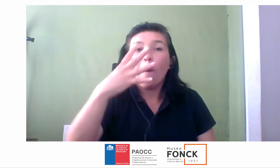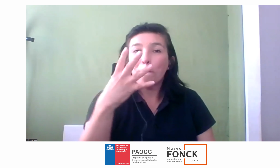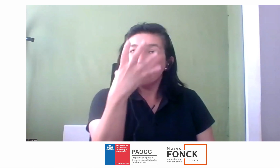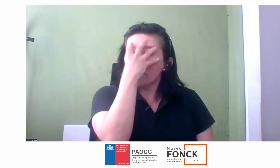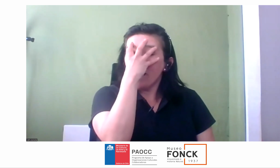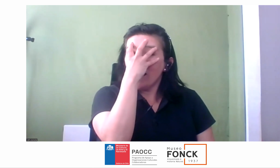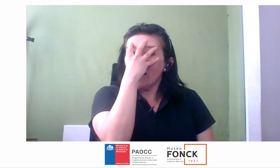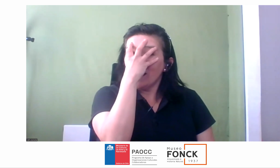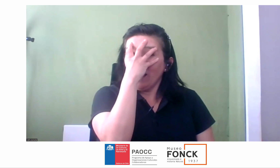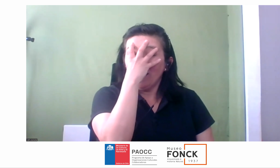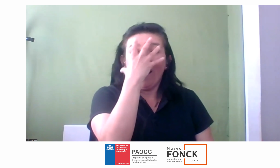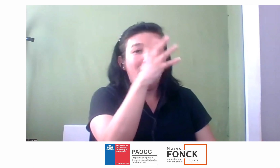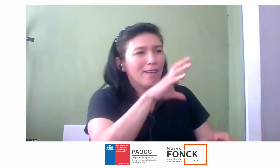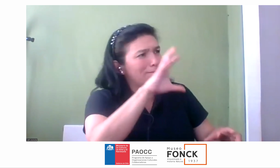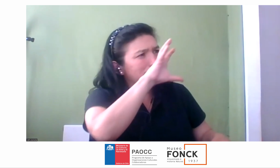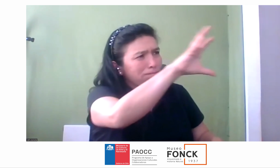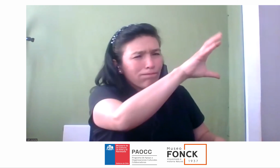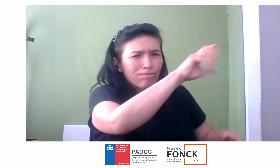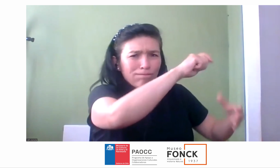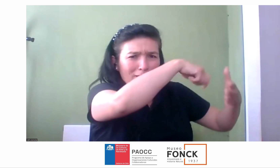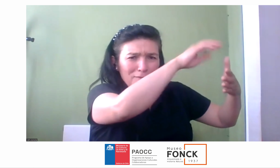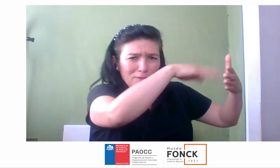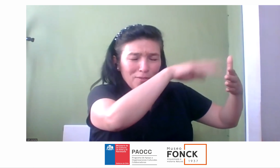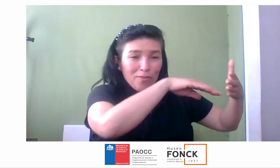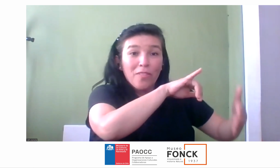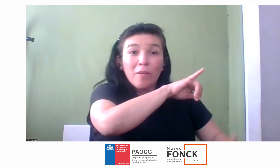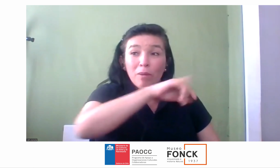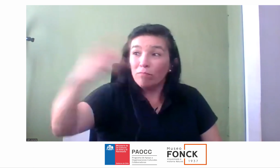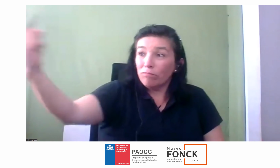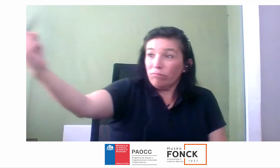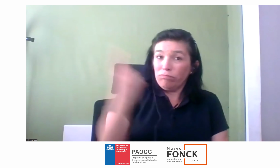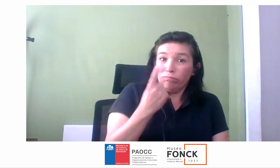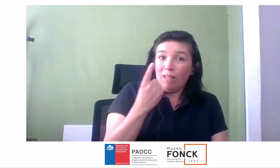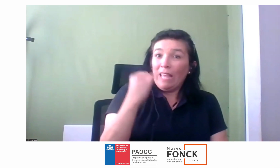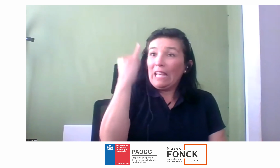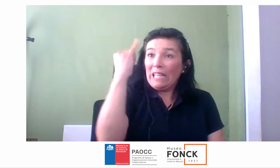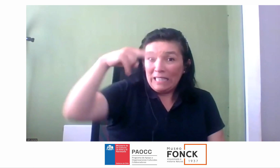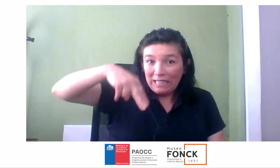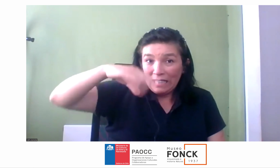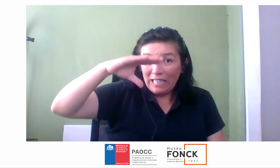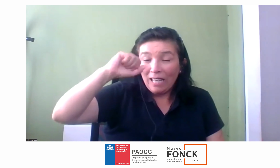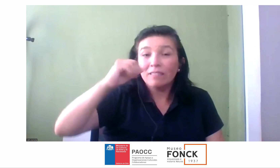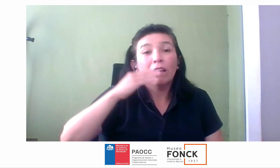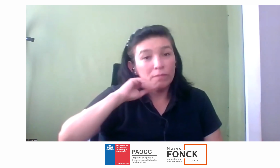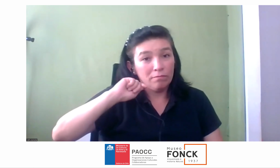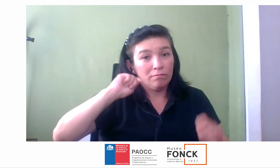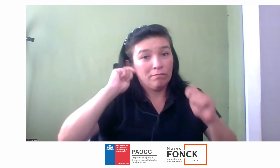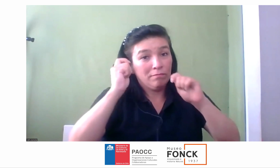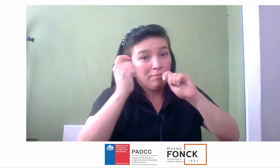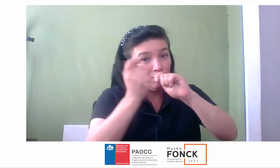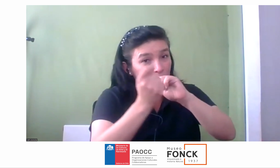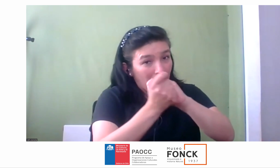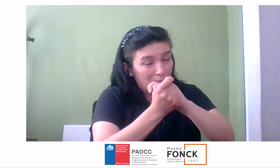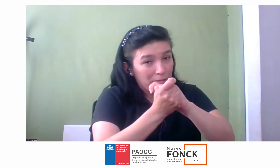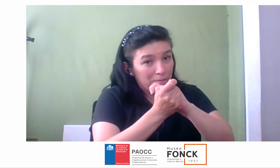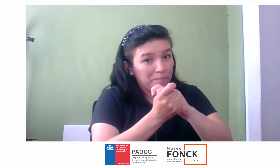los grabados rupestres, ¿ya? Y posteriormente con la idea del Inca hay una variación también en el arte rupestre que es